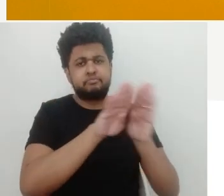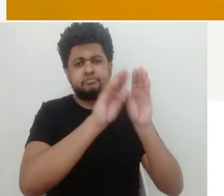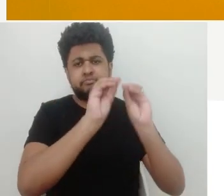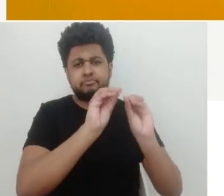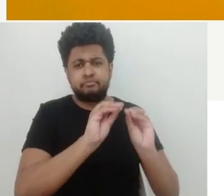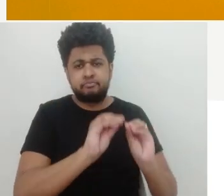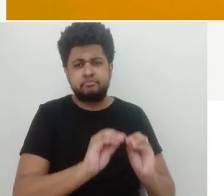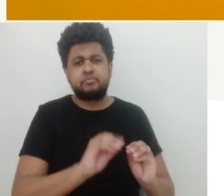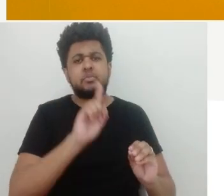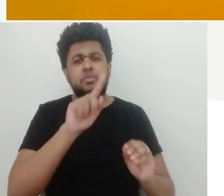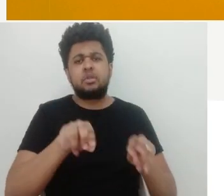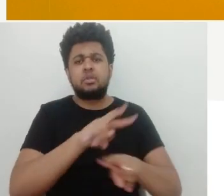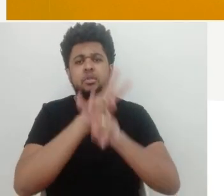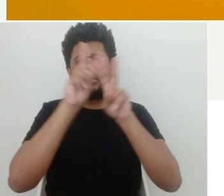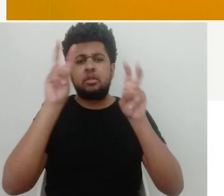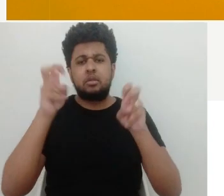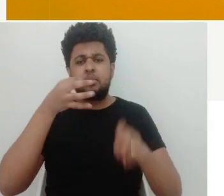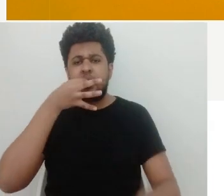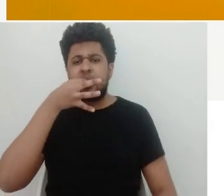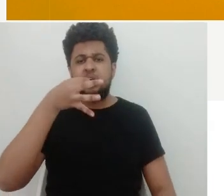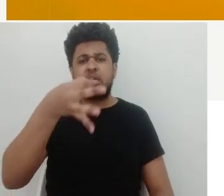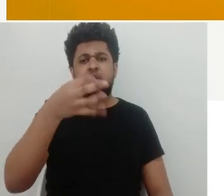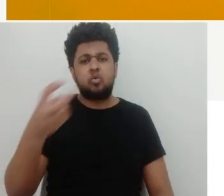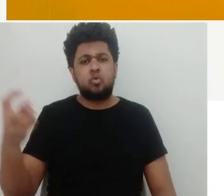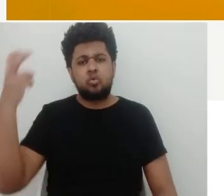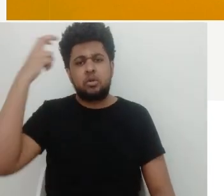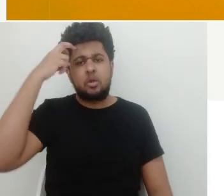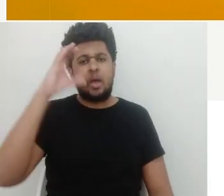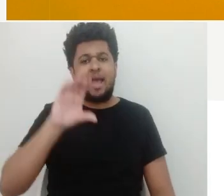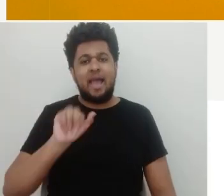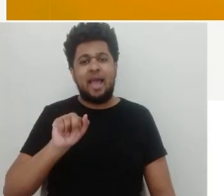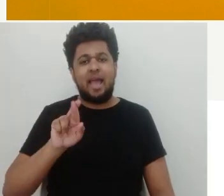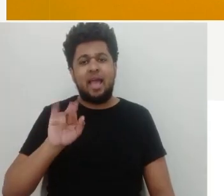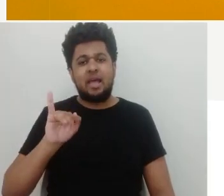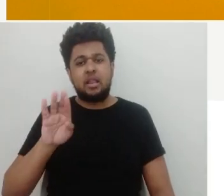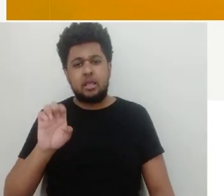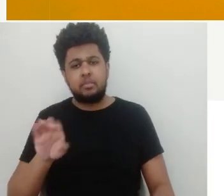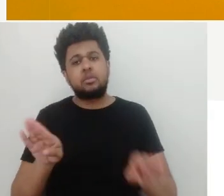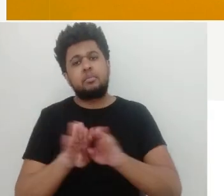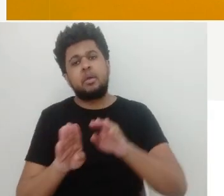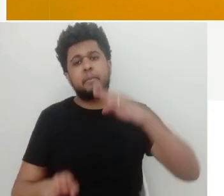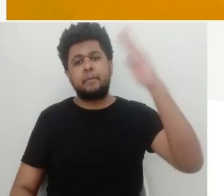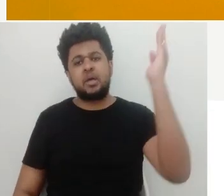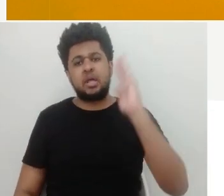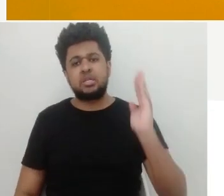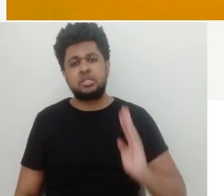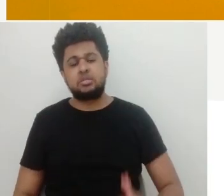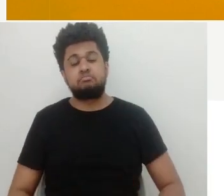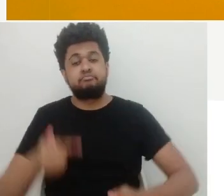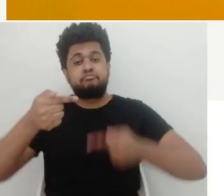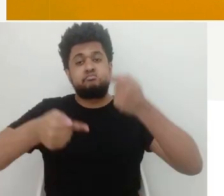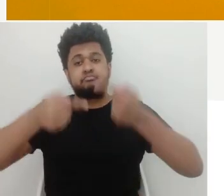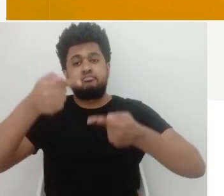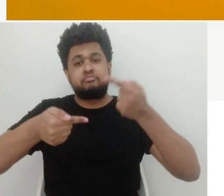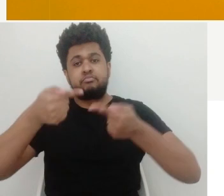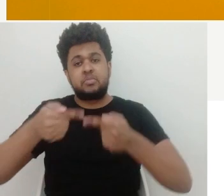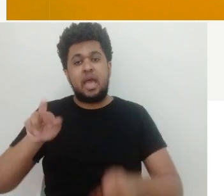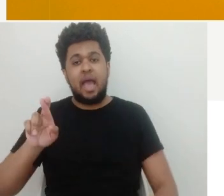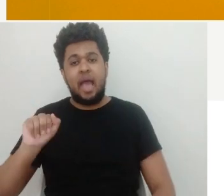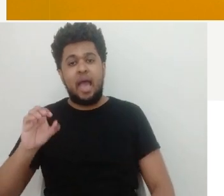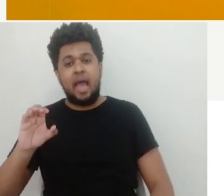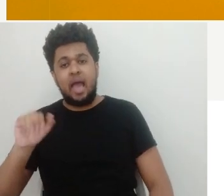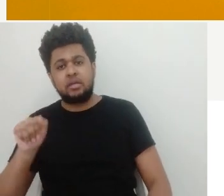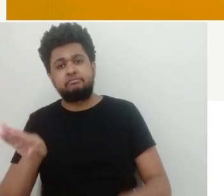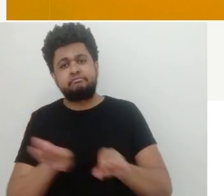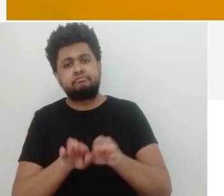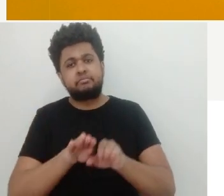la crítica cultural en el Caribe y el Brasil y los debates en torno a la raza y nación, los entrecruces